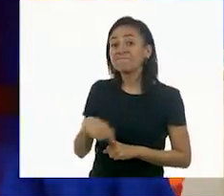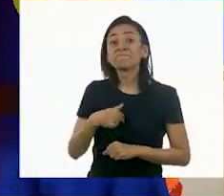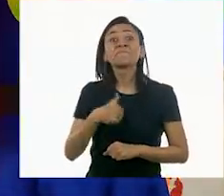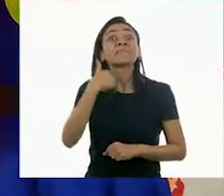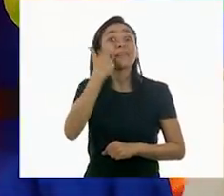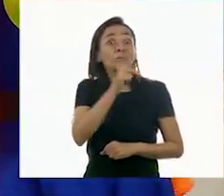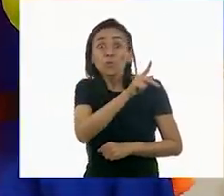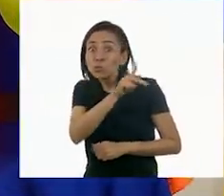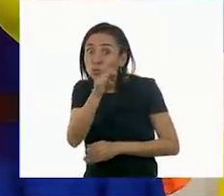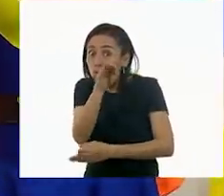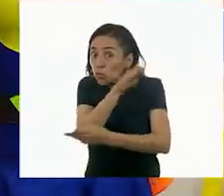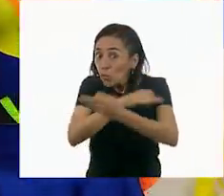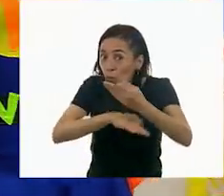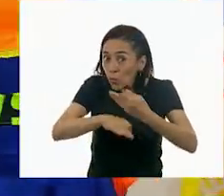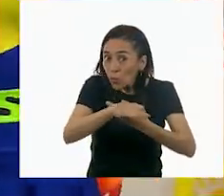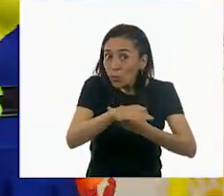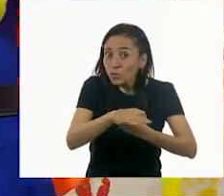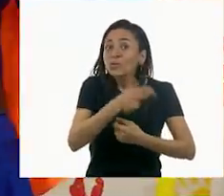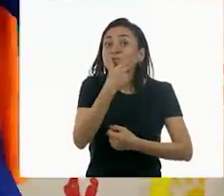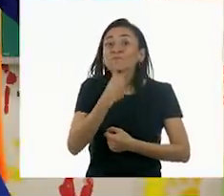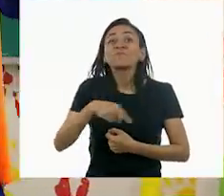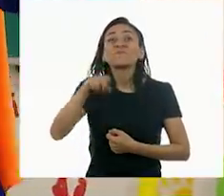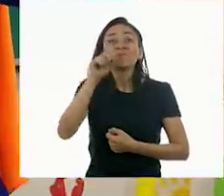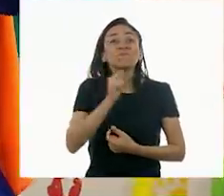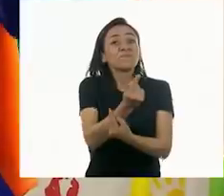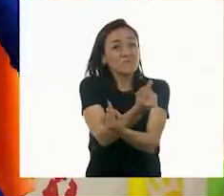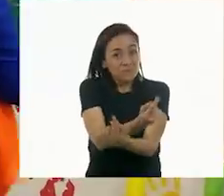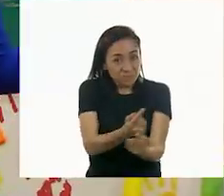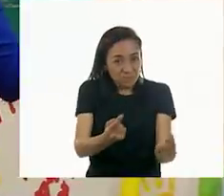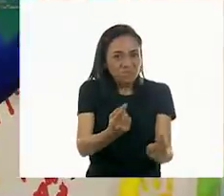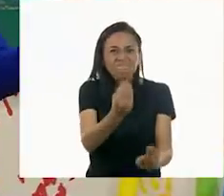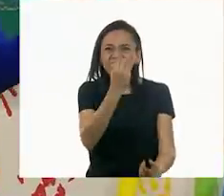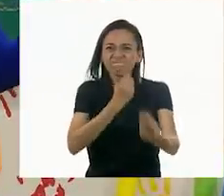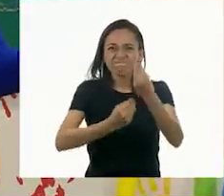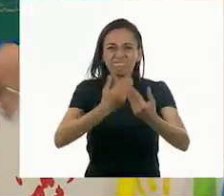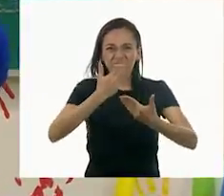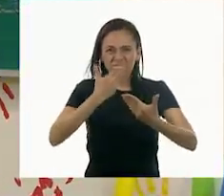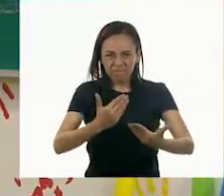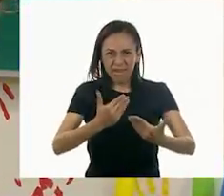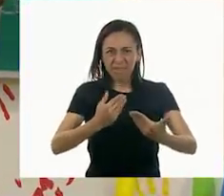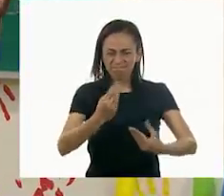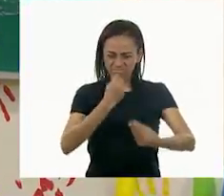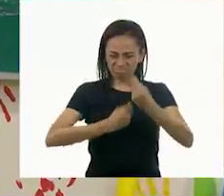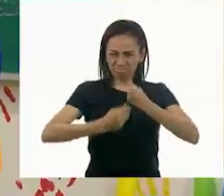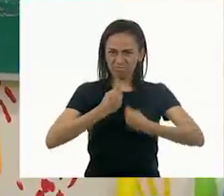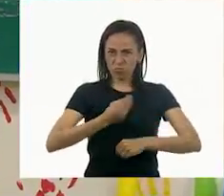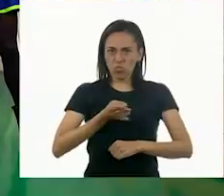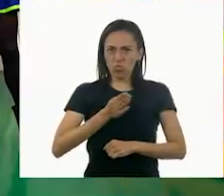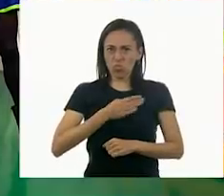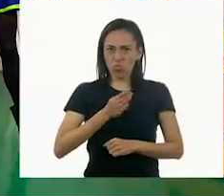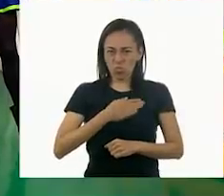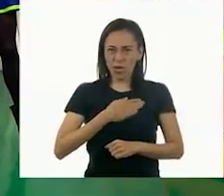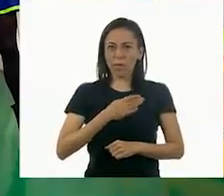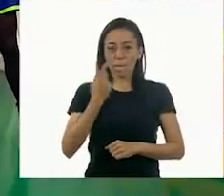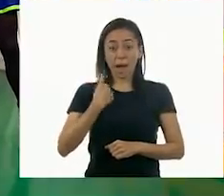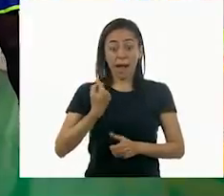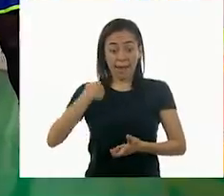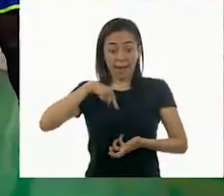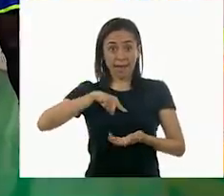muy fuertes, nutridos, para que aumenten sus superpoderes. Esto lo debemos de hacer de